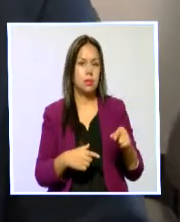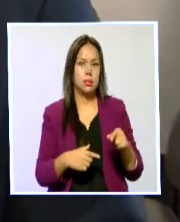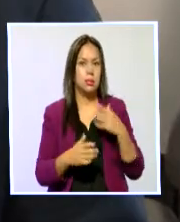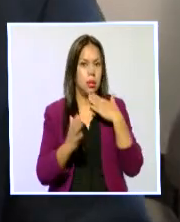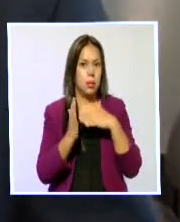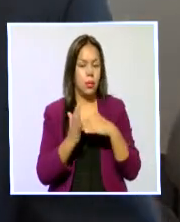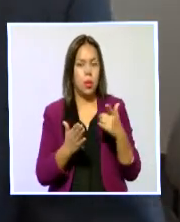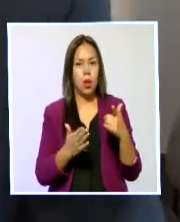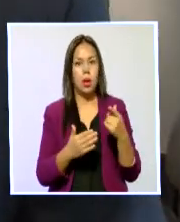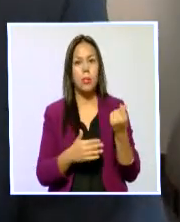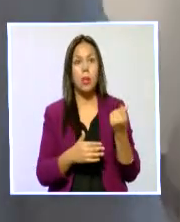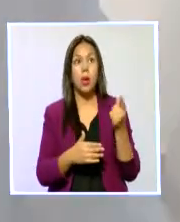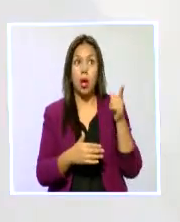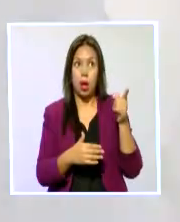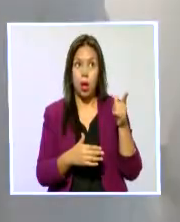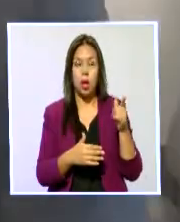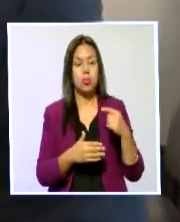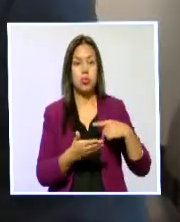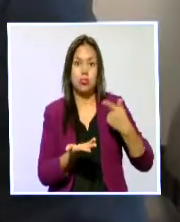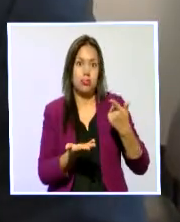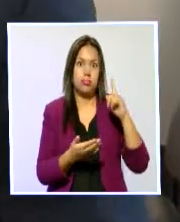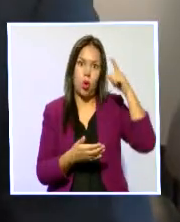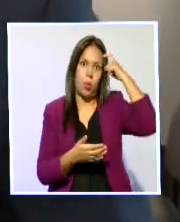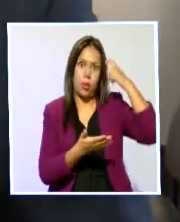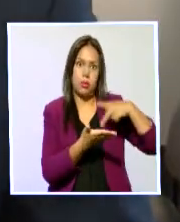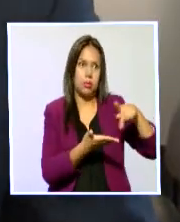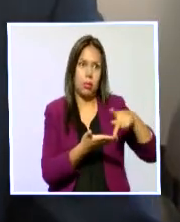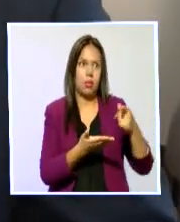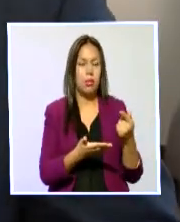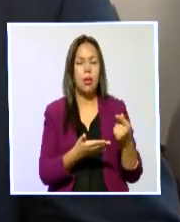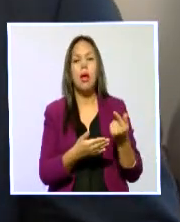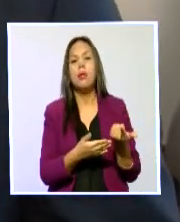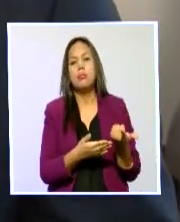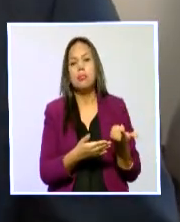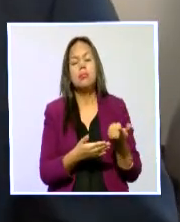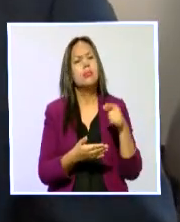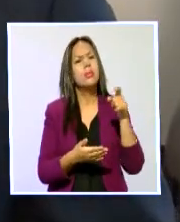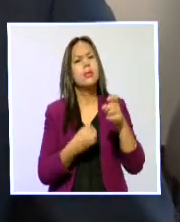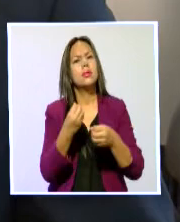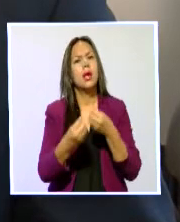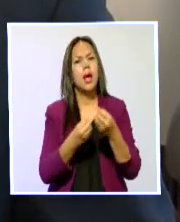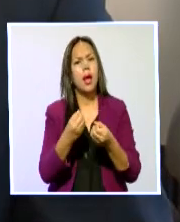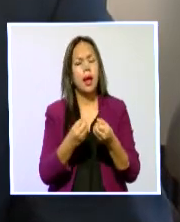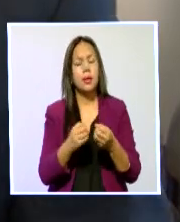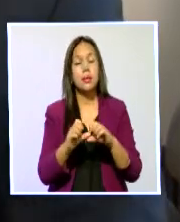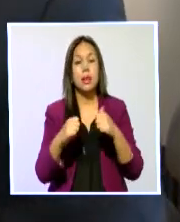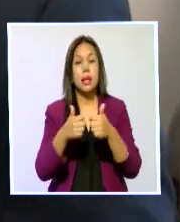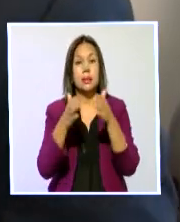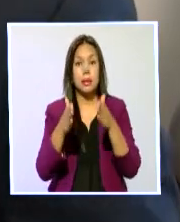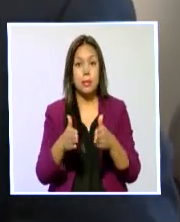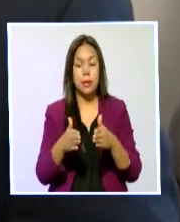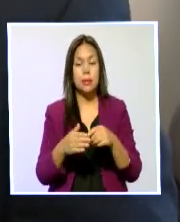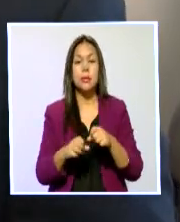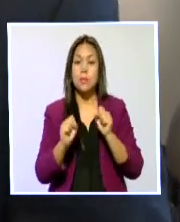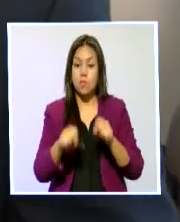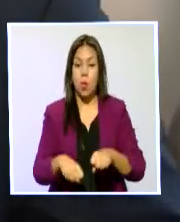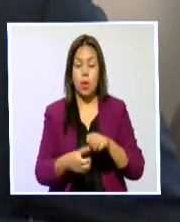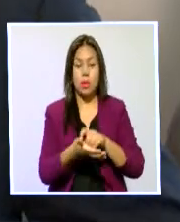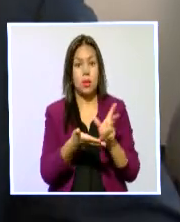un producto sin subsidio. ¿Cuál sería el rol de la Asamblea en este momento? Verificar si es que se puede desde la